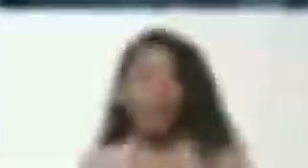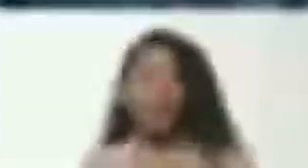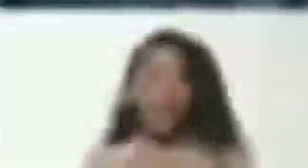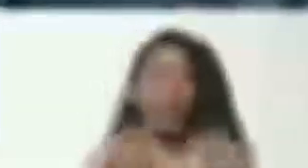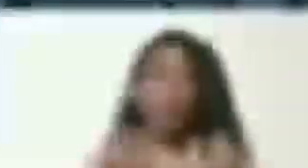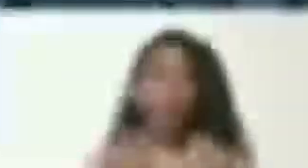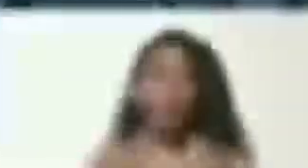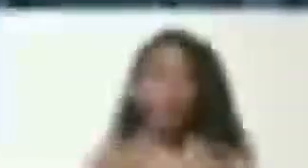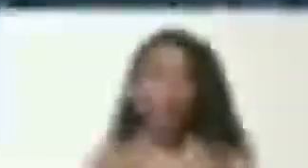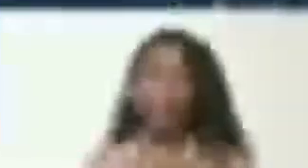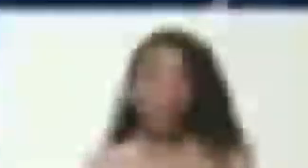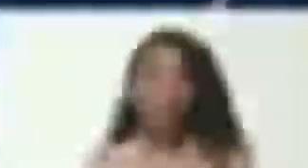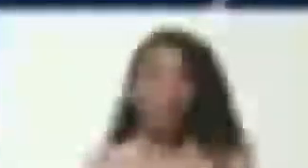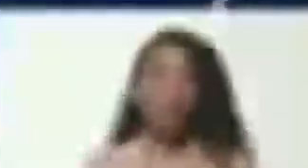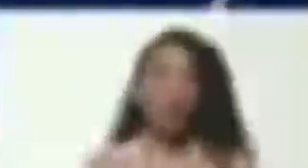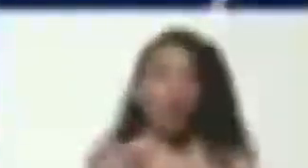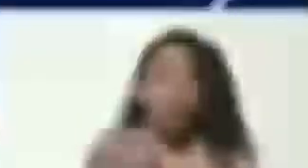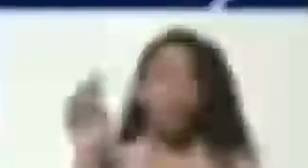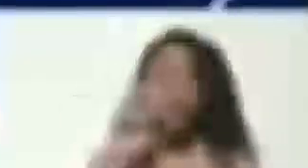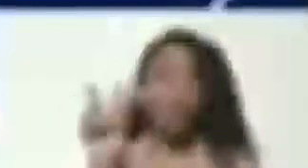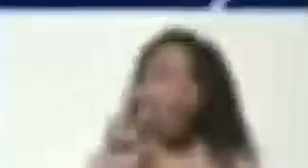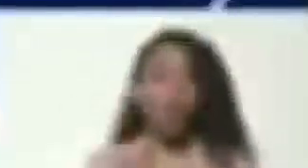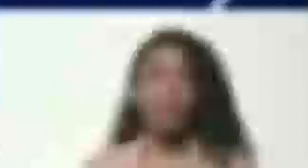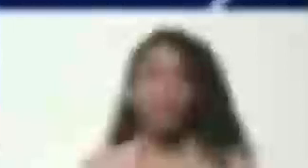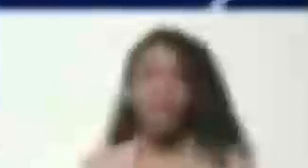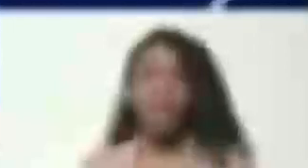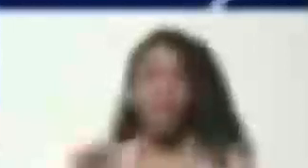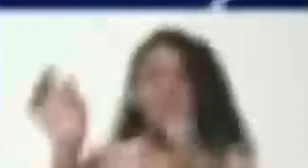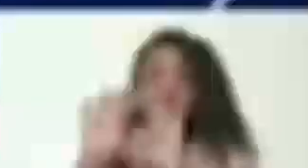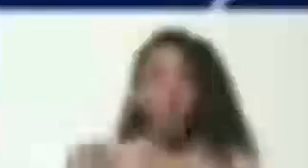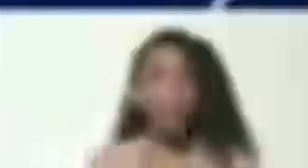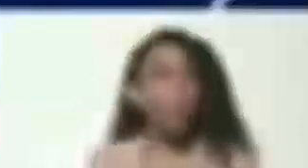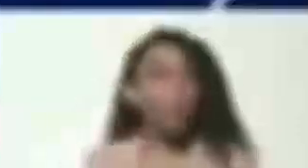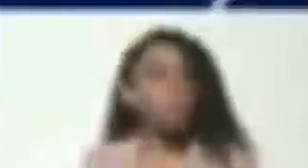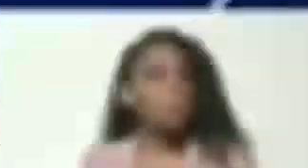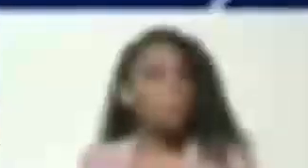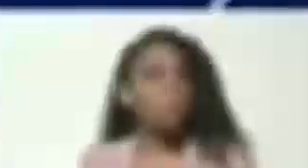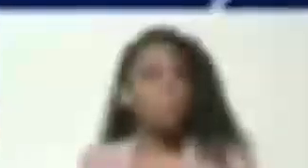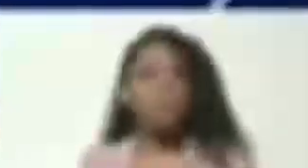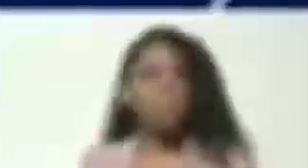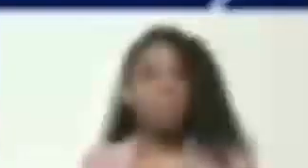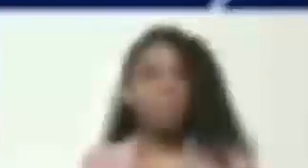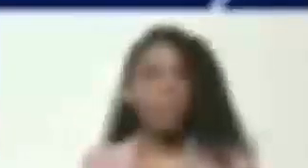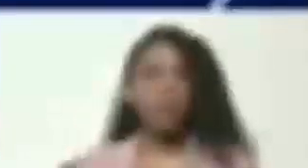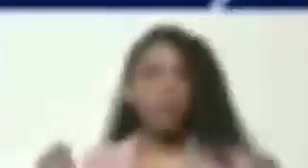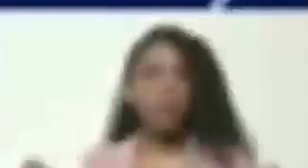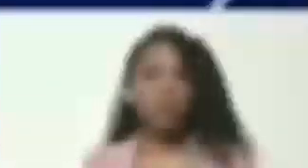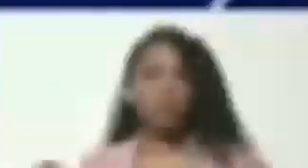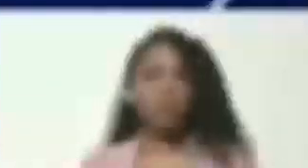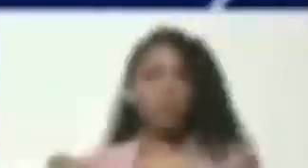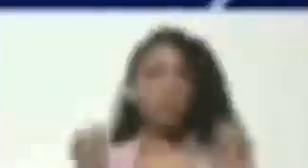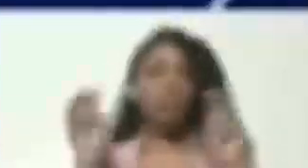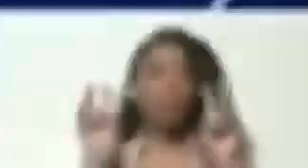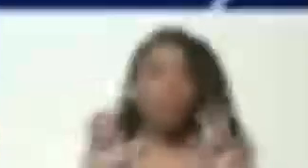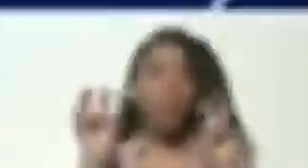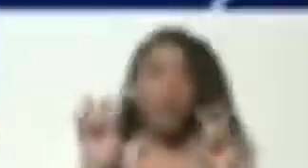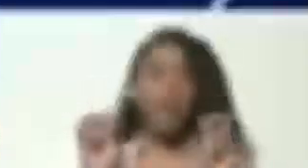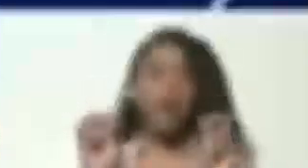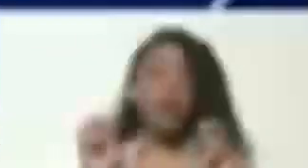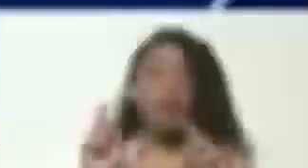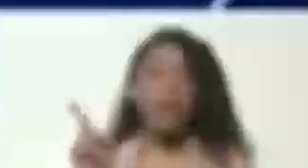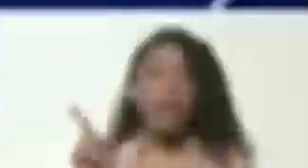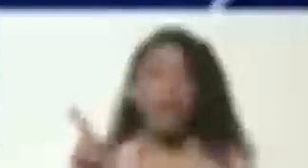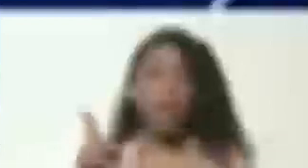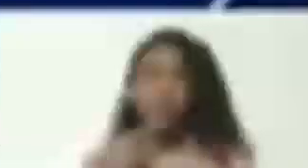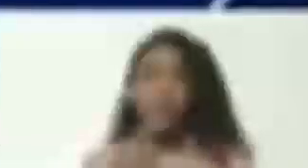también ayer anunciaba que va a crear varias comisiones. No es